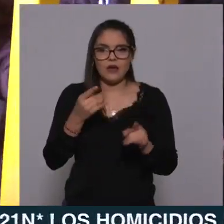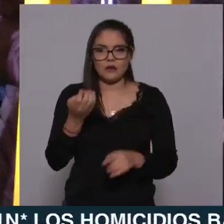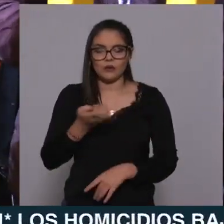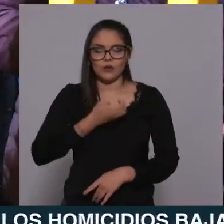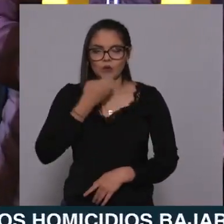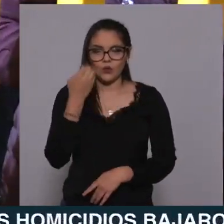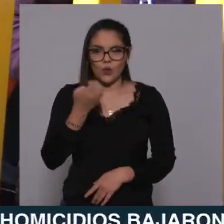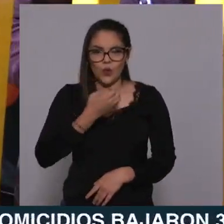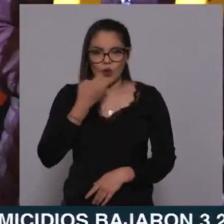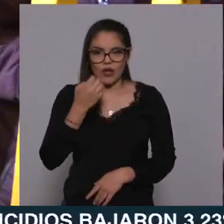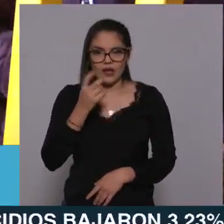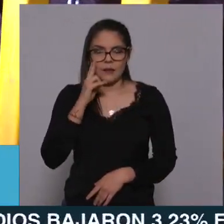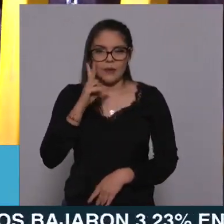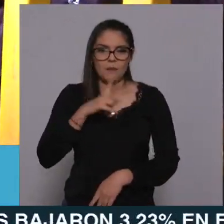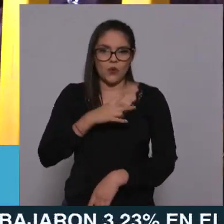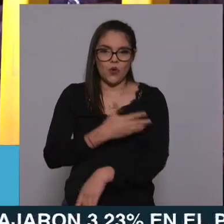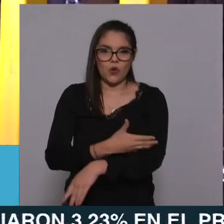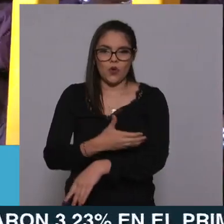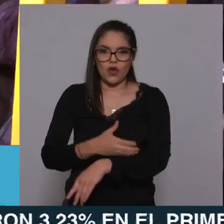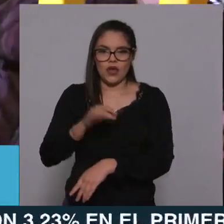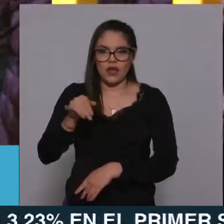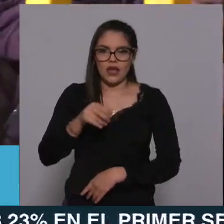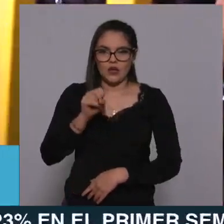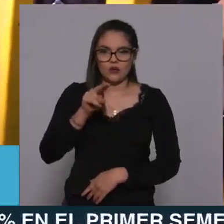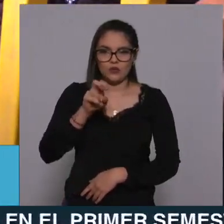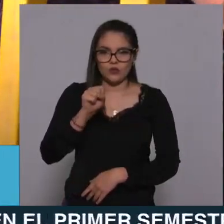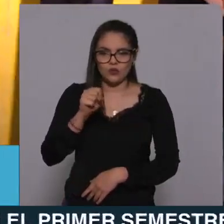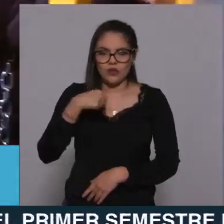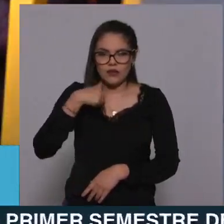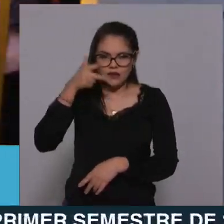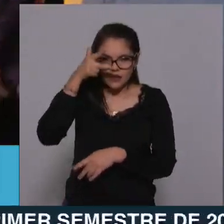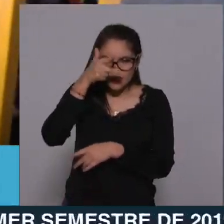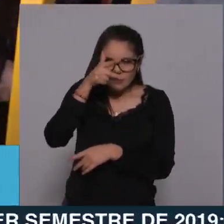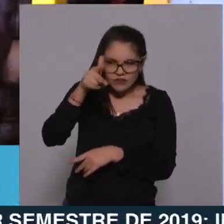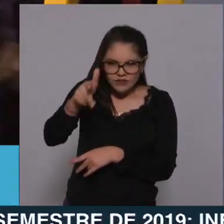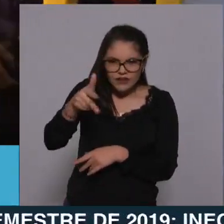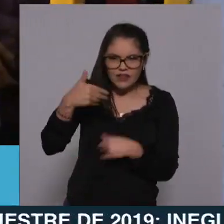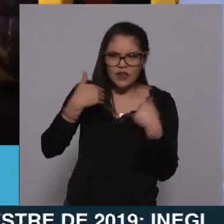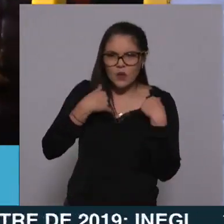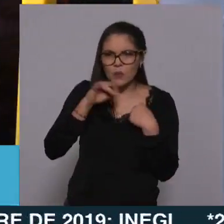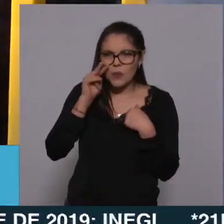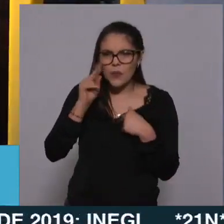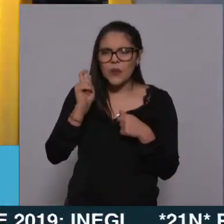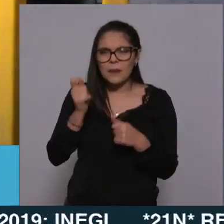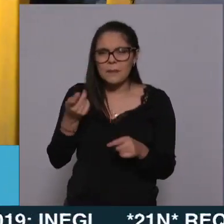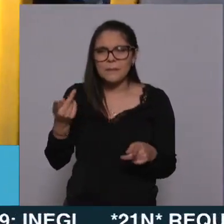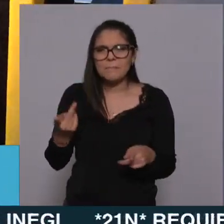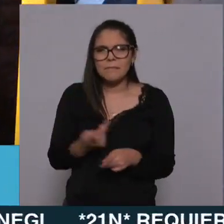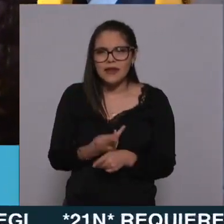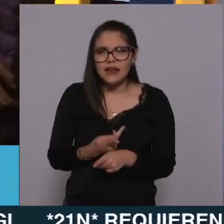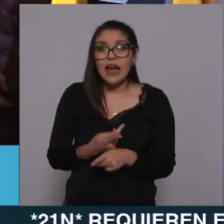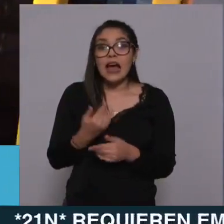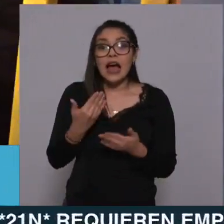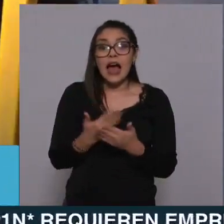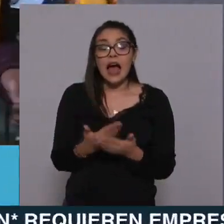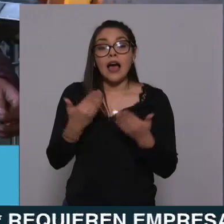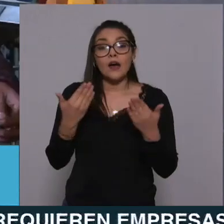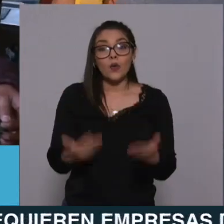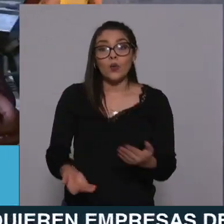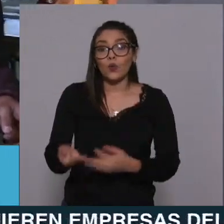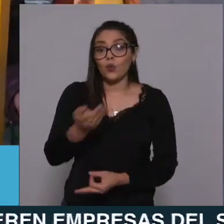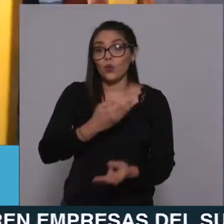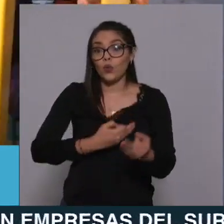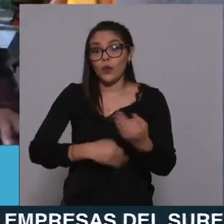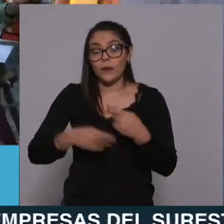Quiero que mi compañero Jesús acerque un poco más la cámara para que ustedes puedan apreciar, y en este preciso momento todos los medios